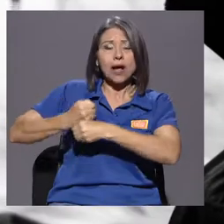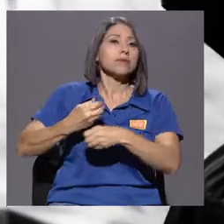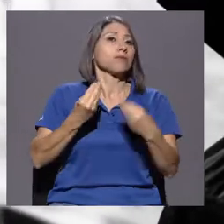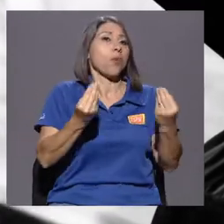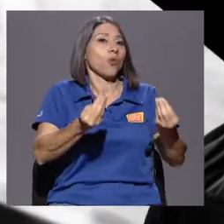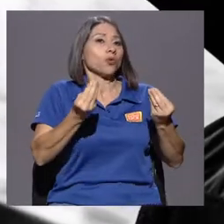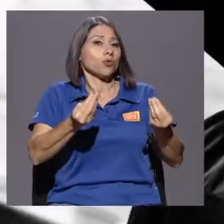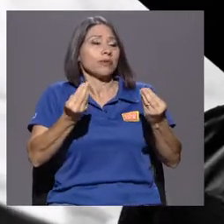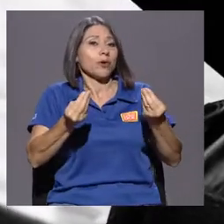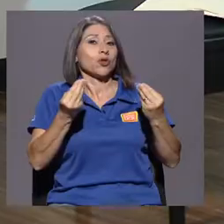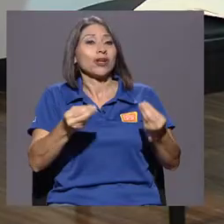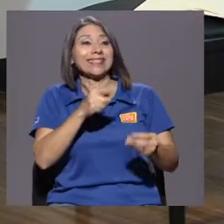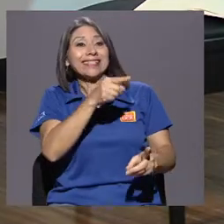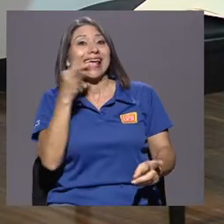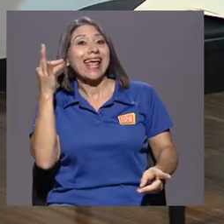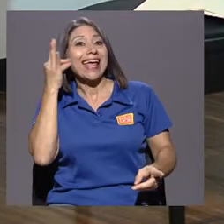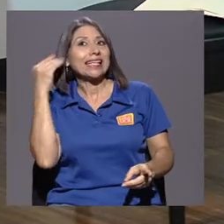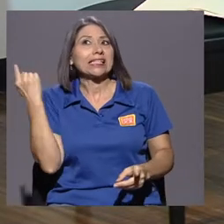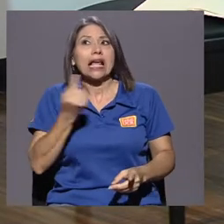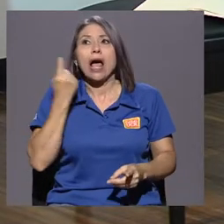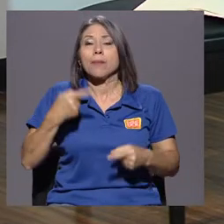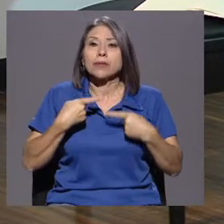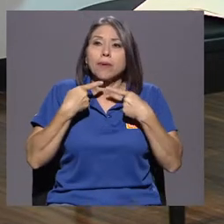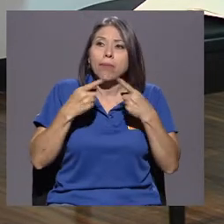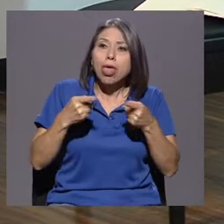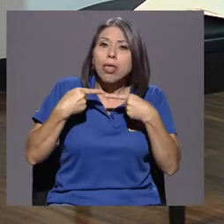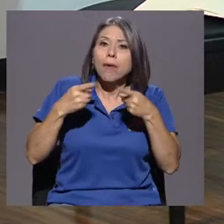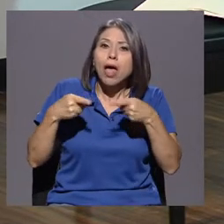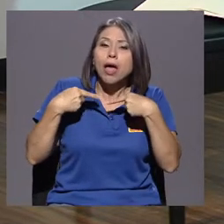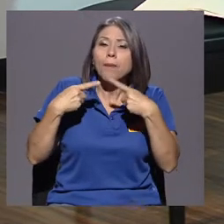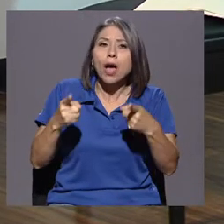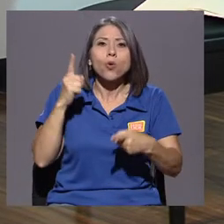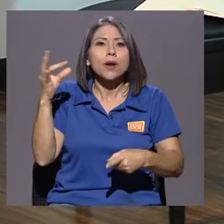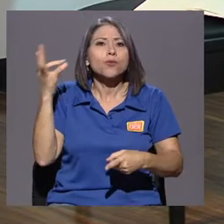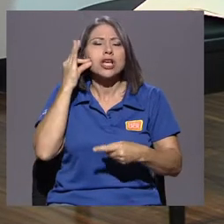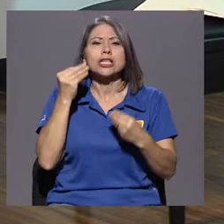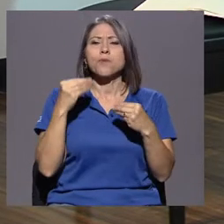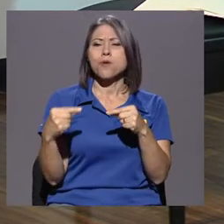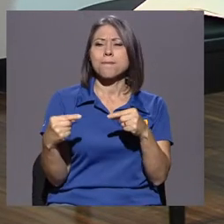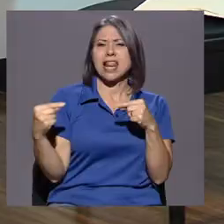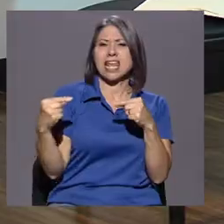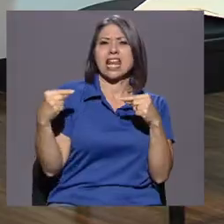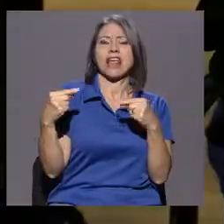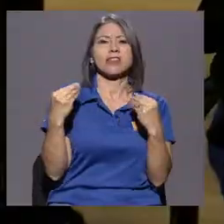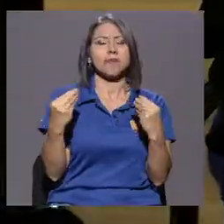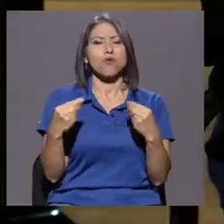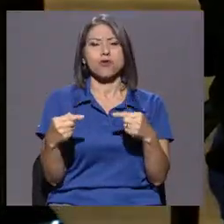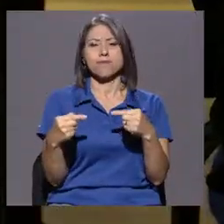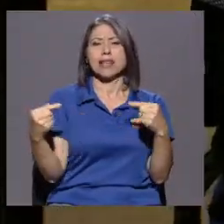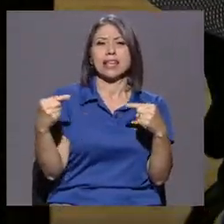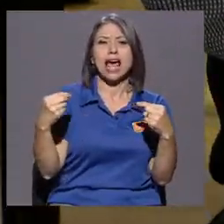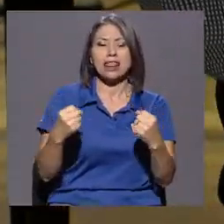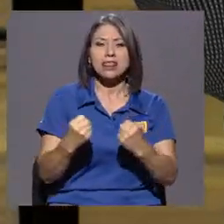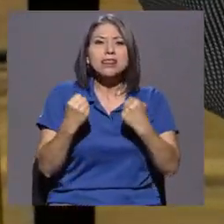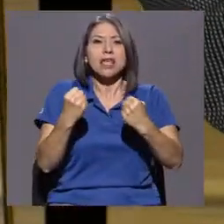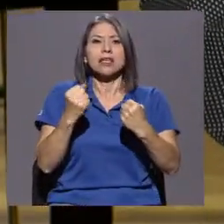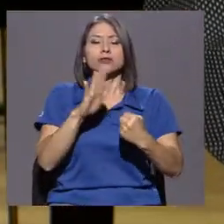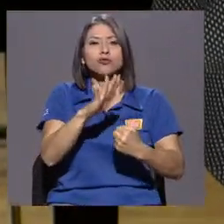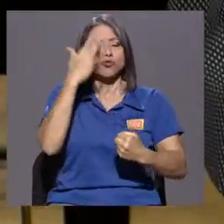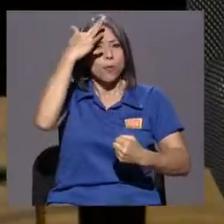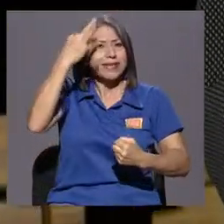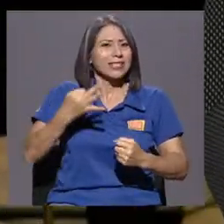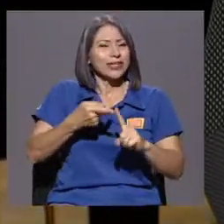montones ella se pronunciaba constantemente era una muchacha muy beligerante muy militante en sus convicciones